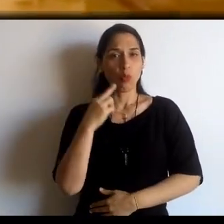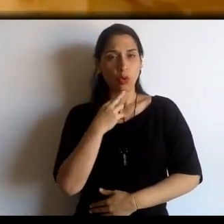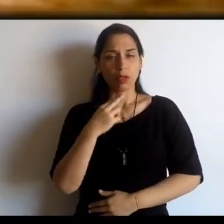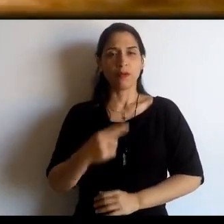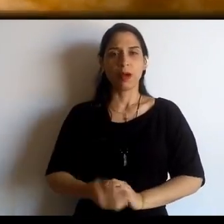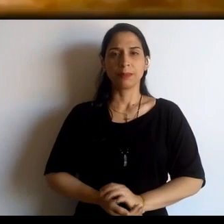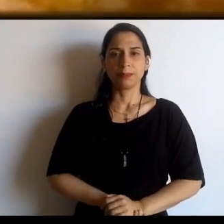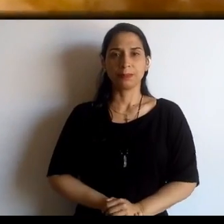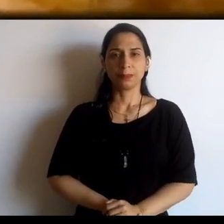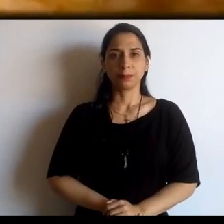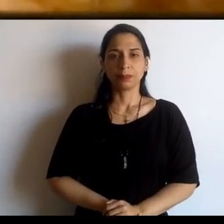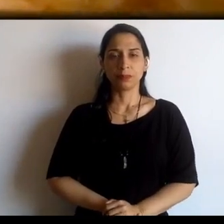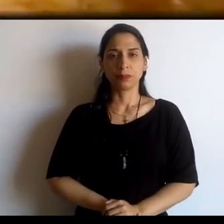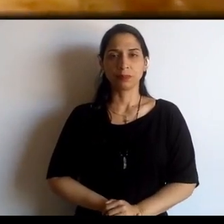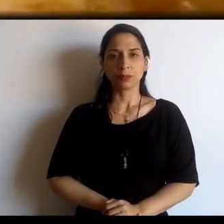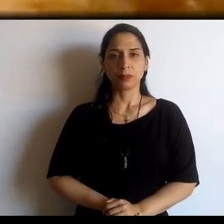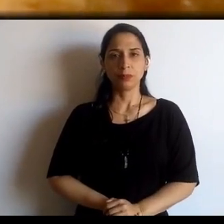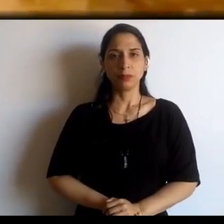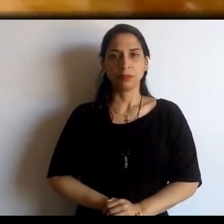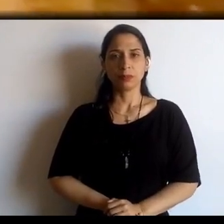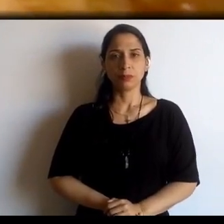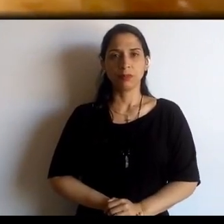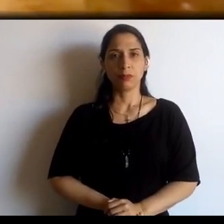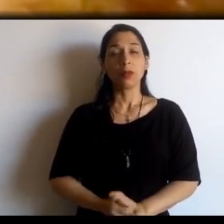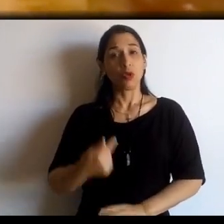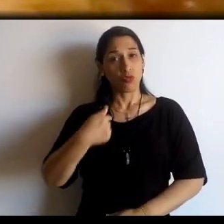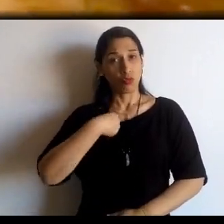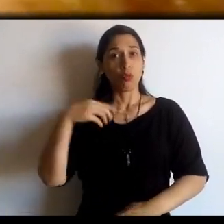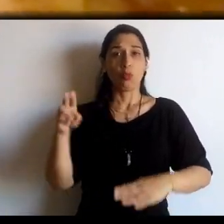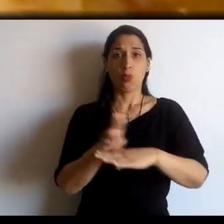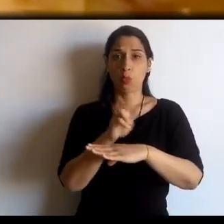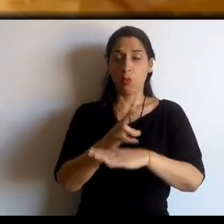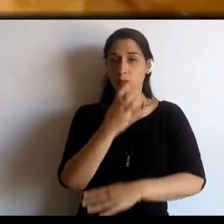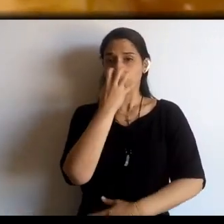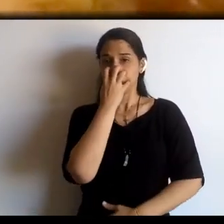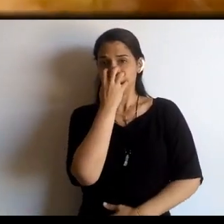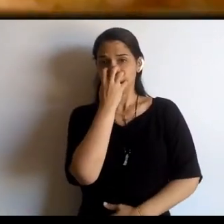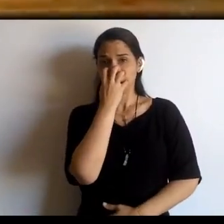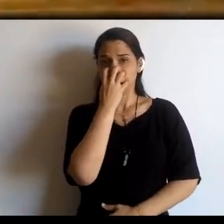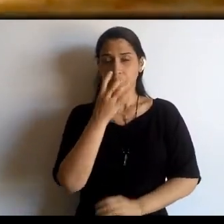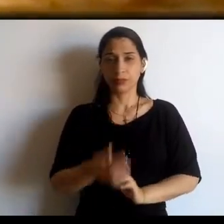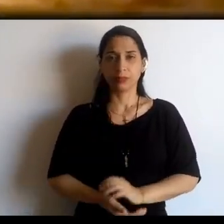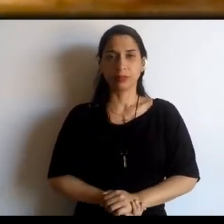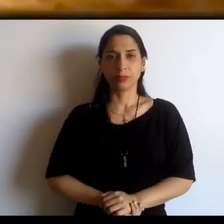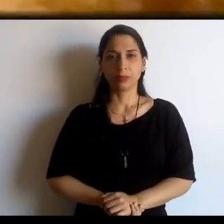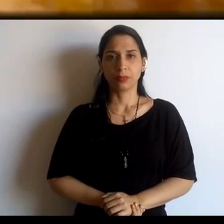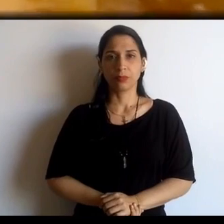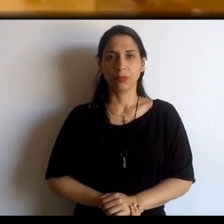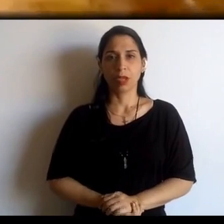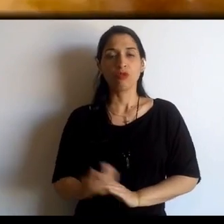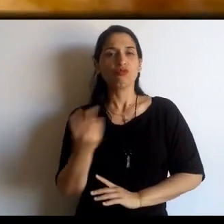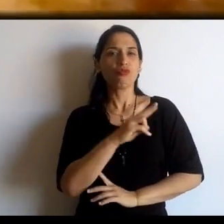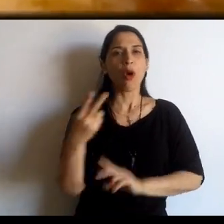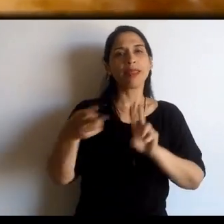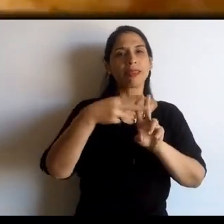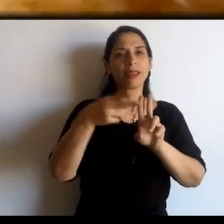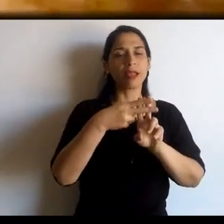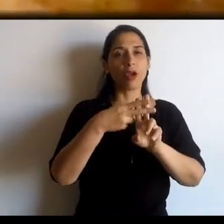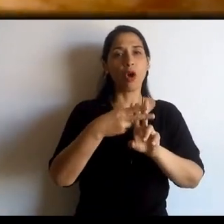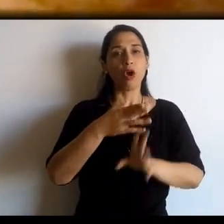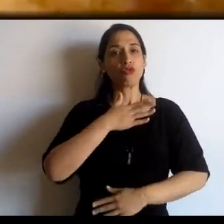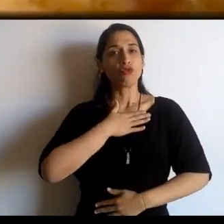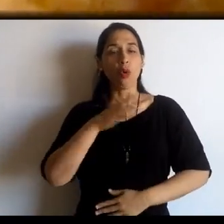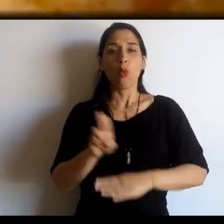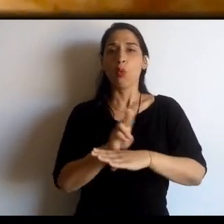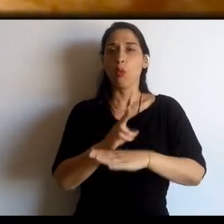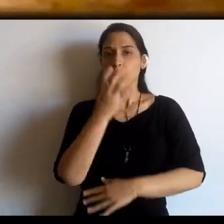específicamente en el estado de Bolívar. Yo uso el tapaboca, las dos etiquetas.